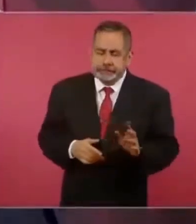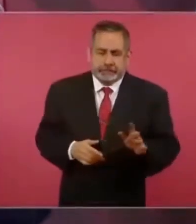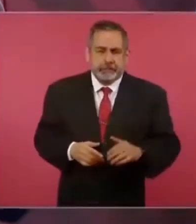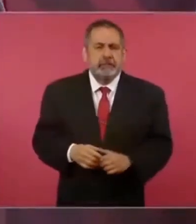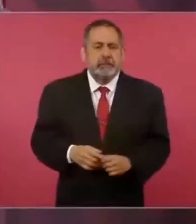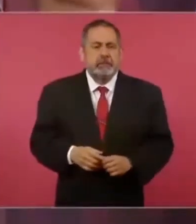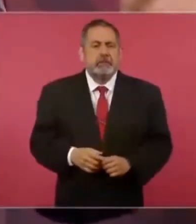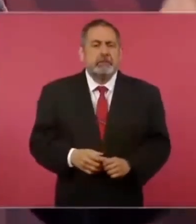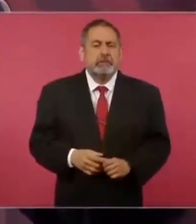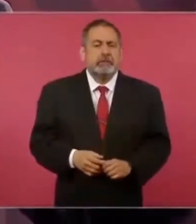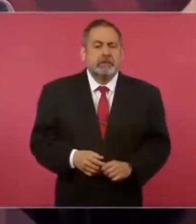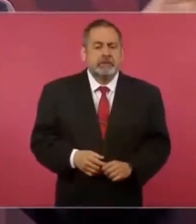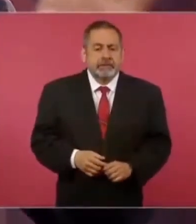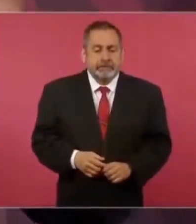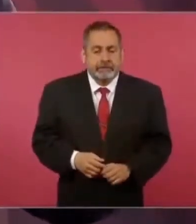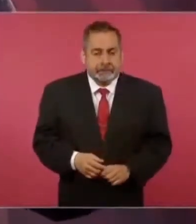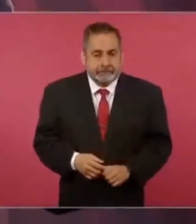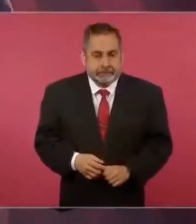porque